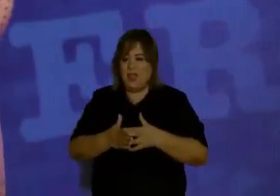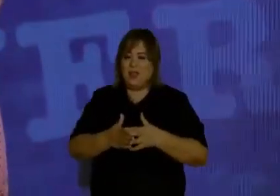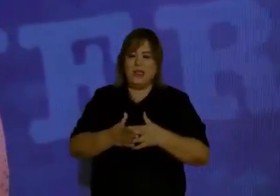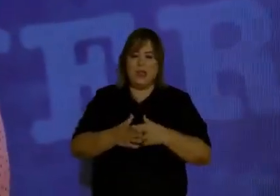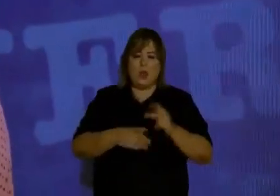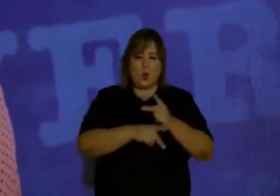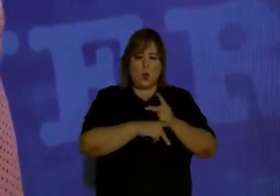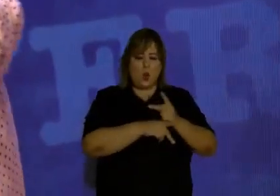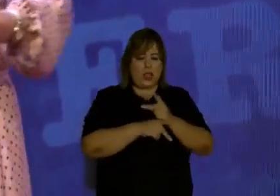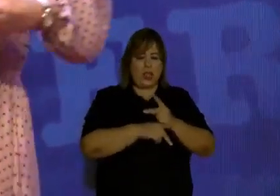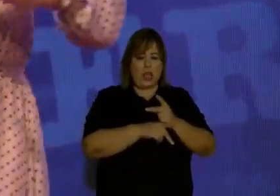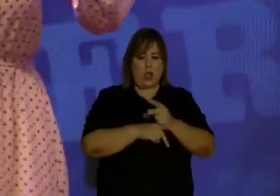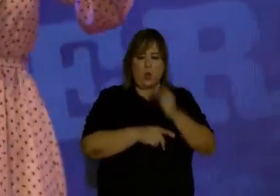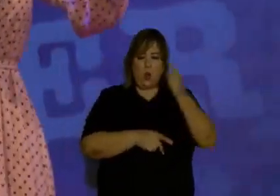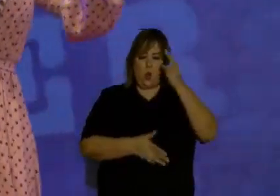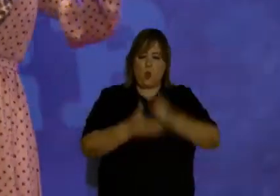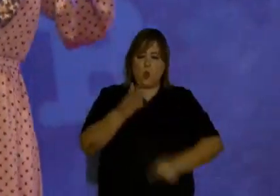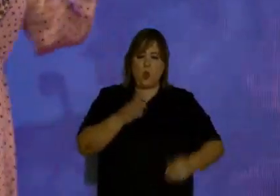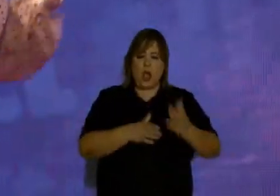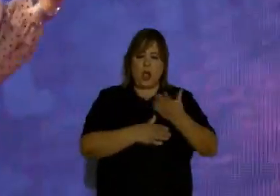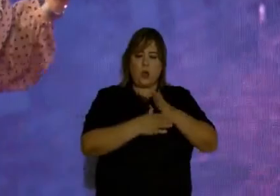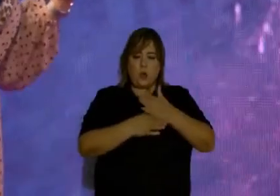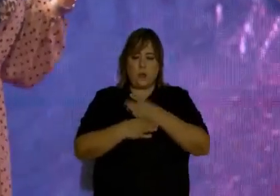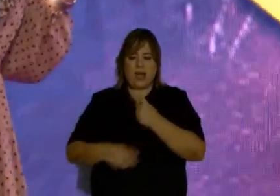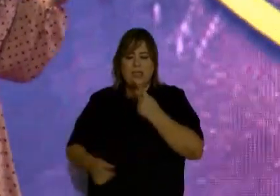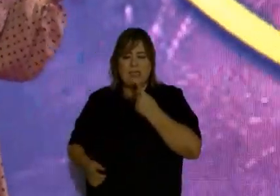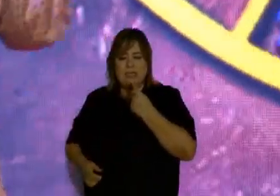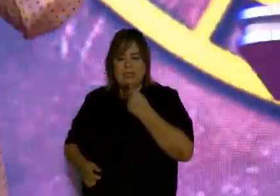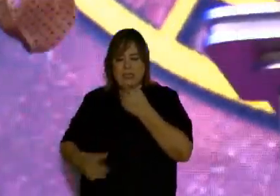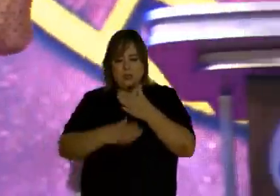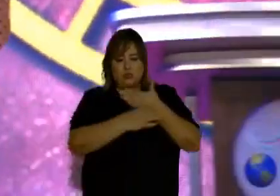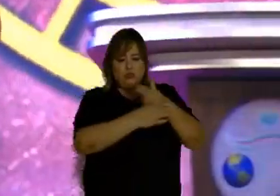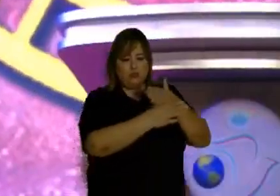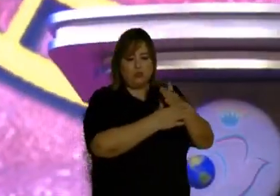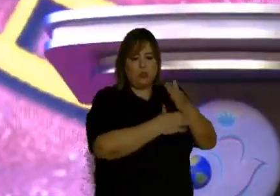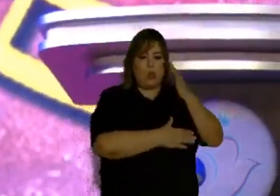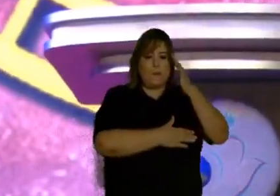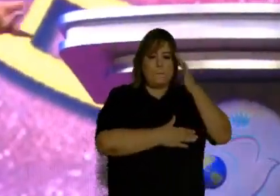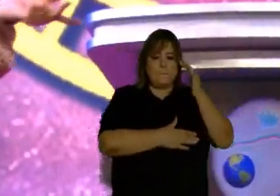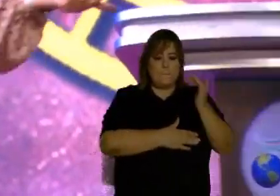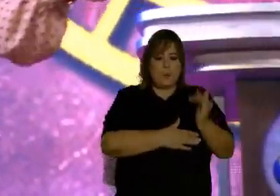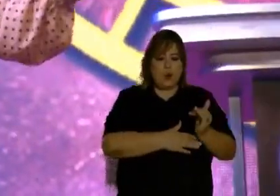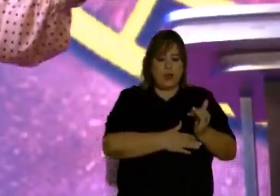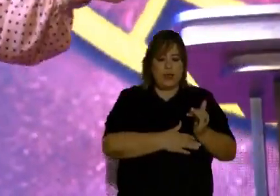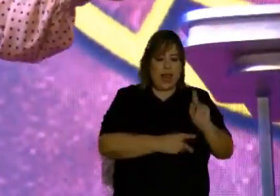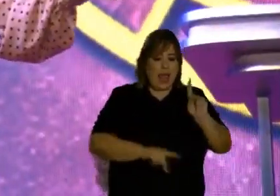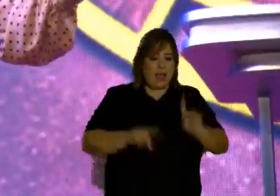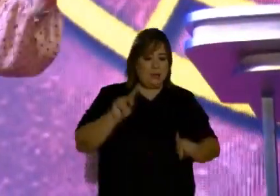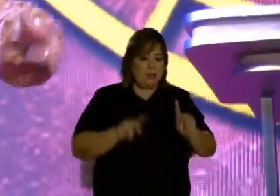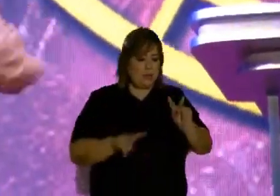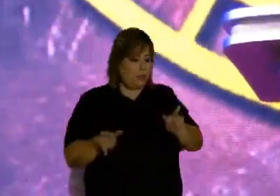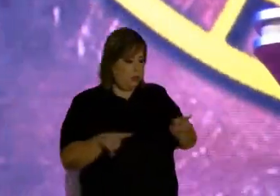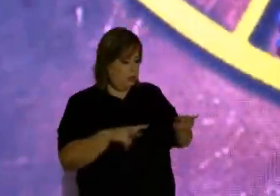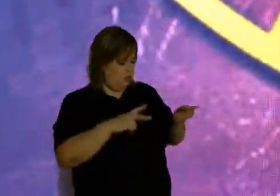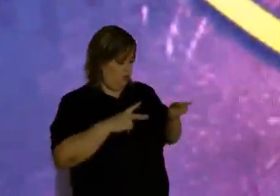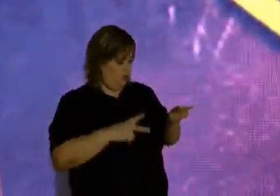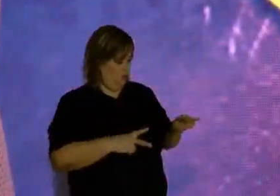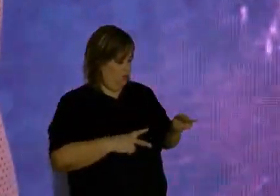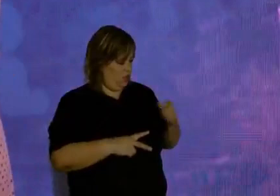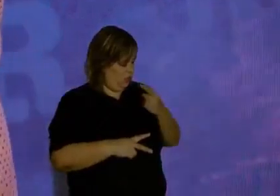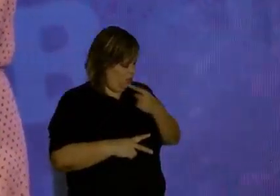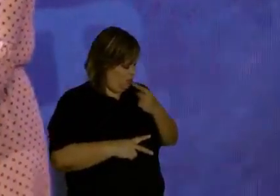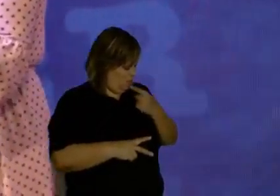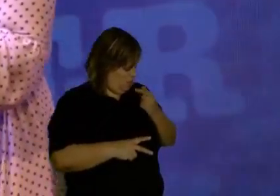cuidado lo que usted comparte, tenga cuidado lo que usted dice, porque puede revertir todo lo que has enseñado, todo lo que has